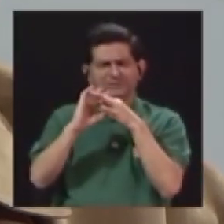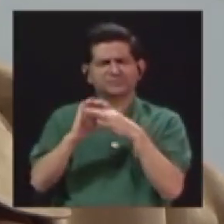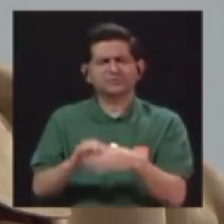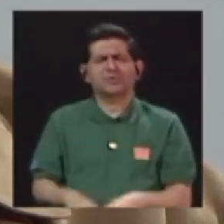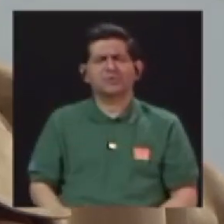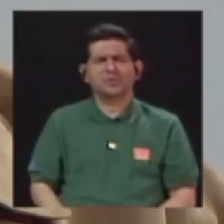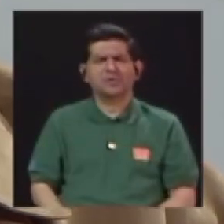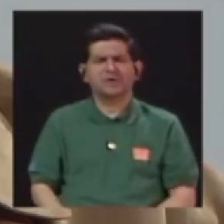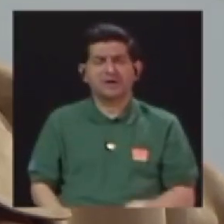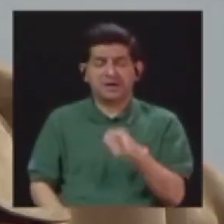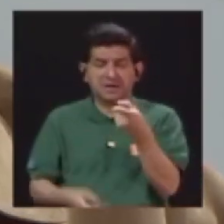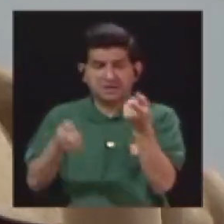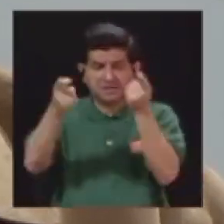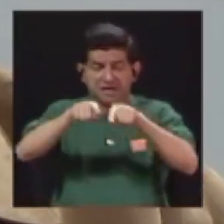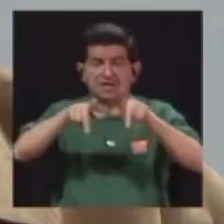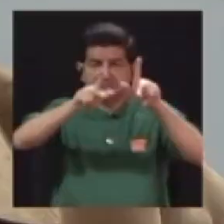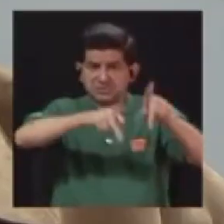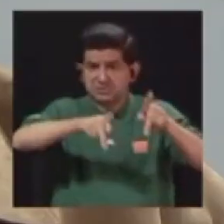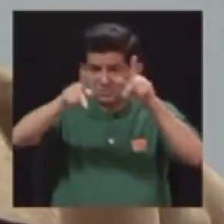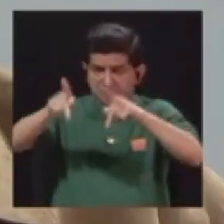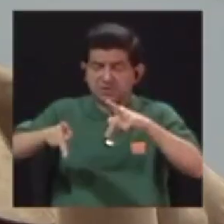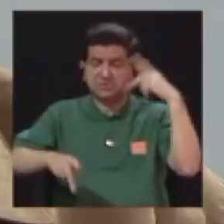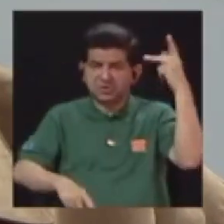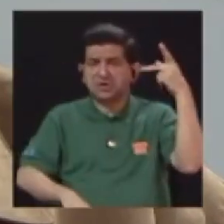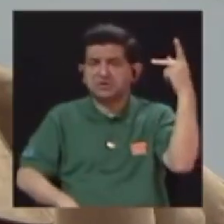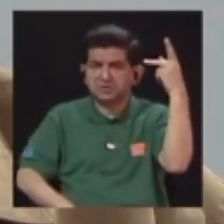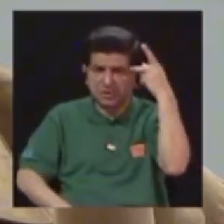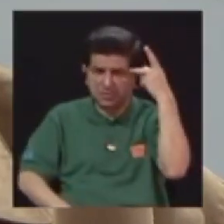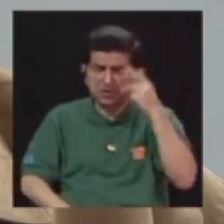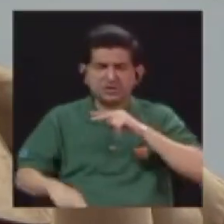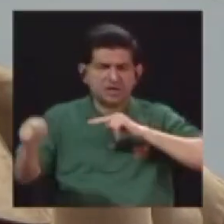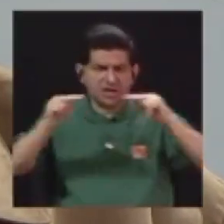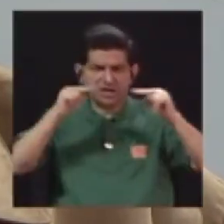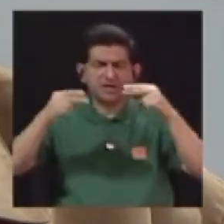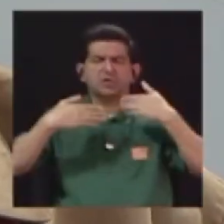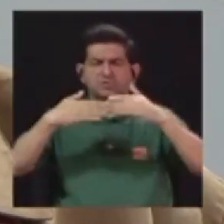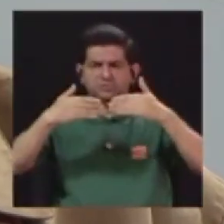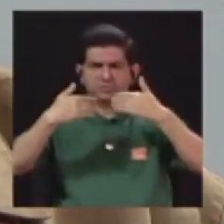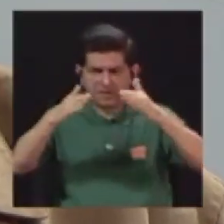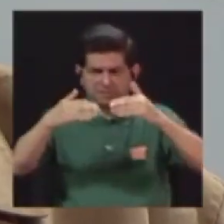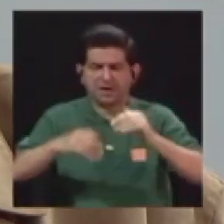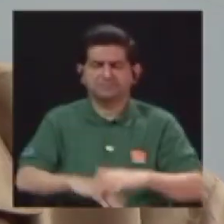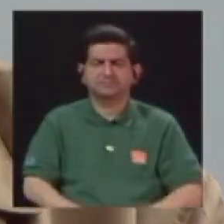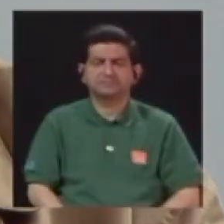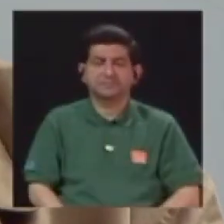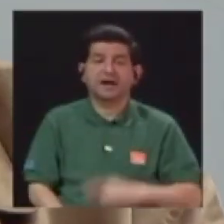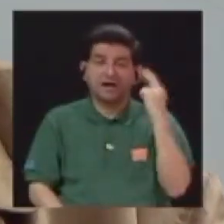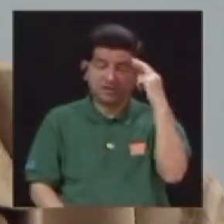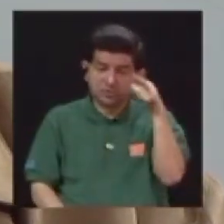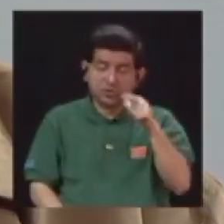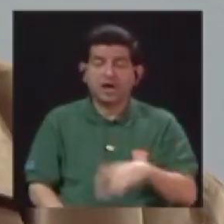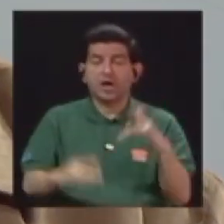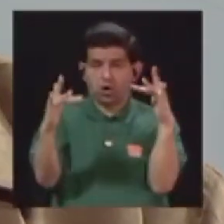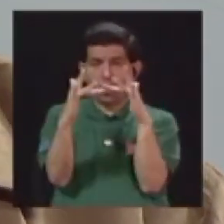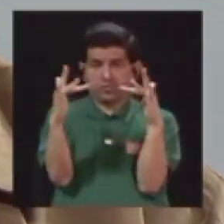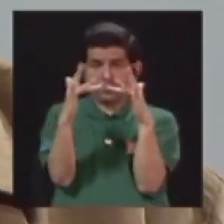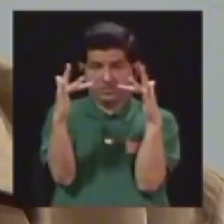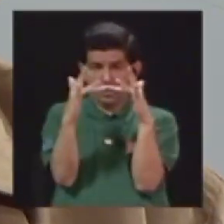con personajes de la política y de los negocios en Panamá, dado sus conexiones con